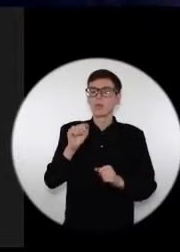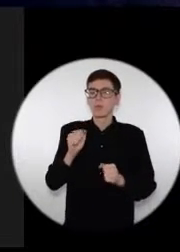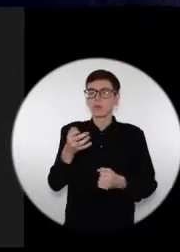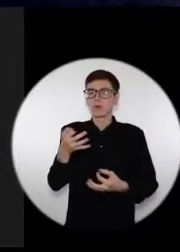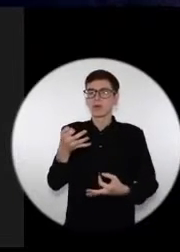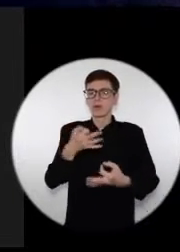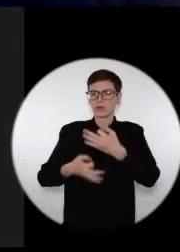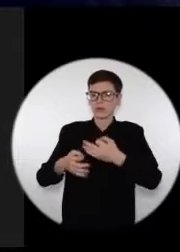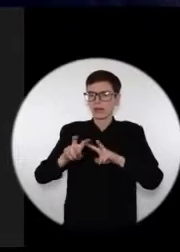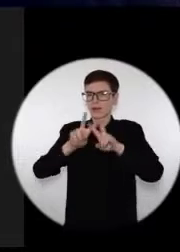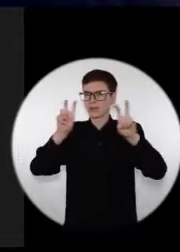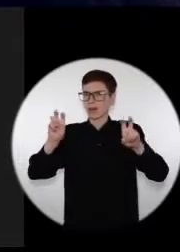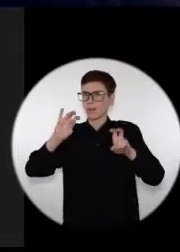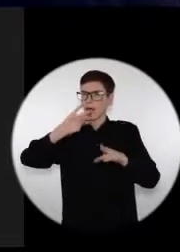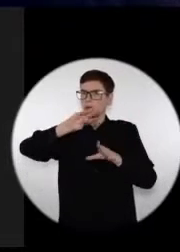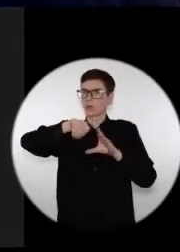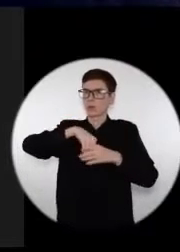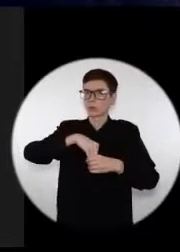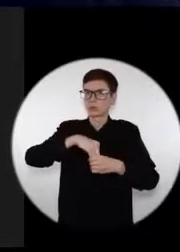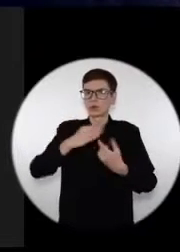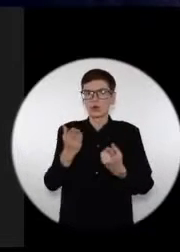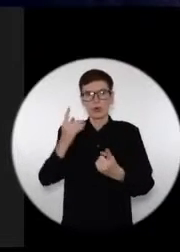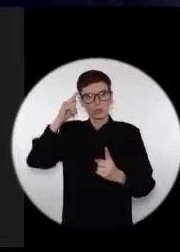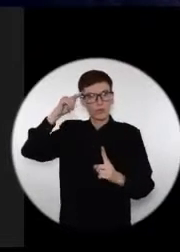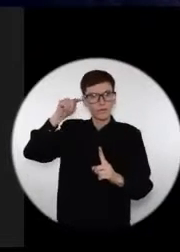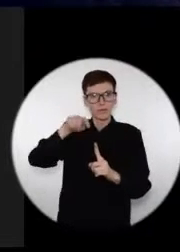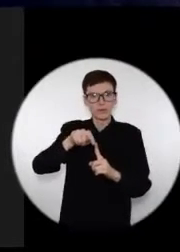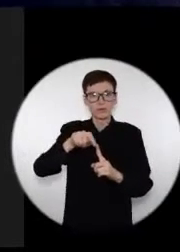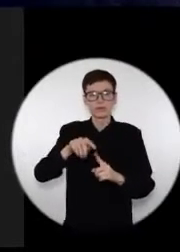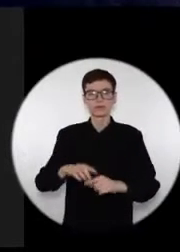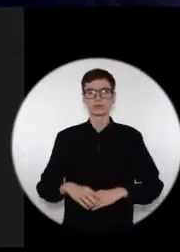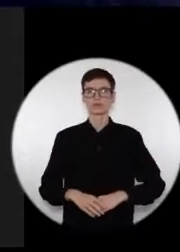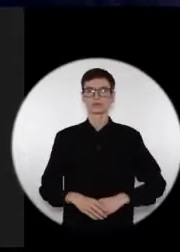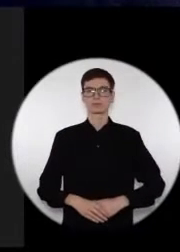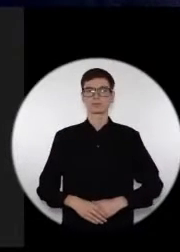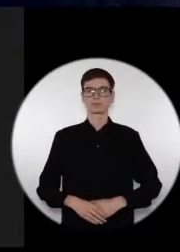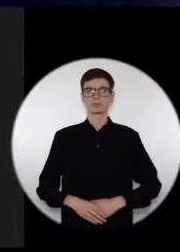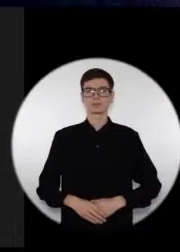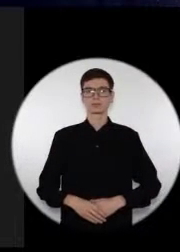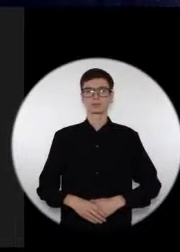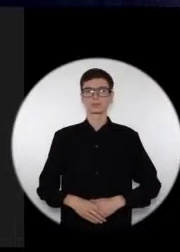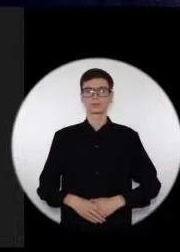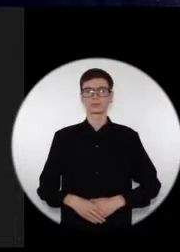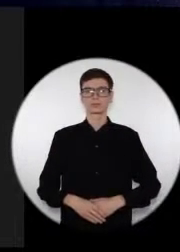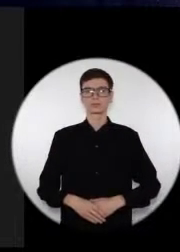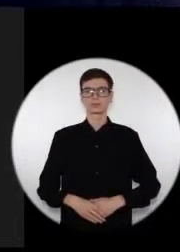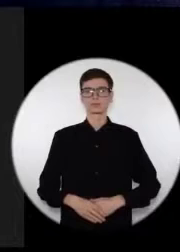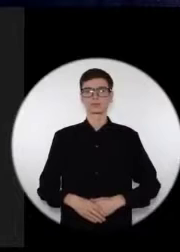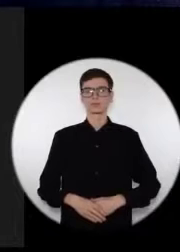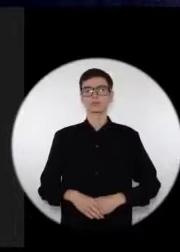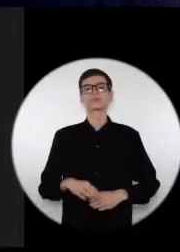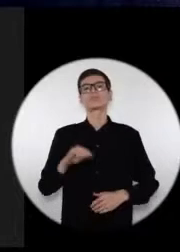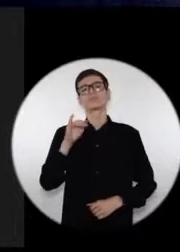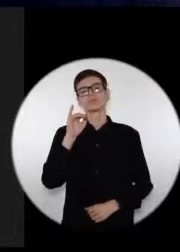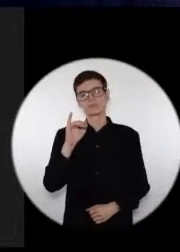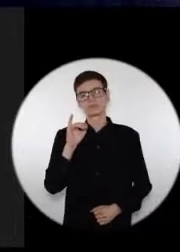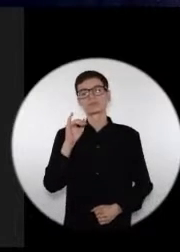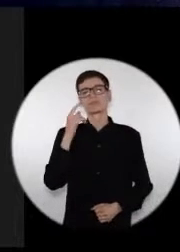hay alguna alguna posibilidad que se abre más allá de la perspectiva de la inclusión por ejemplo como como misión